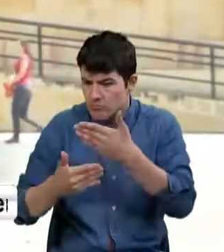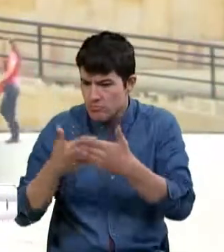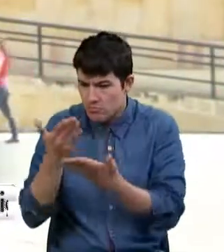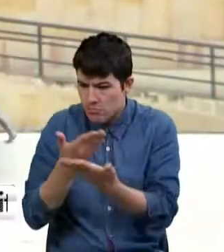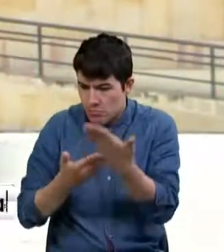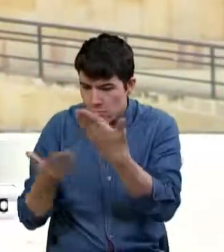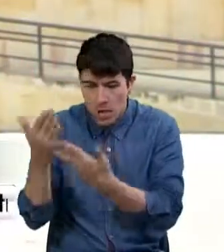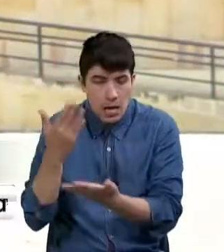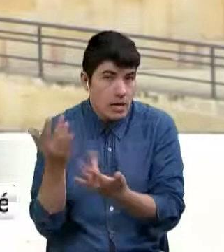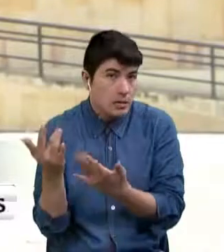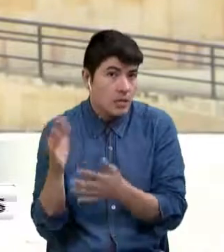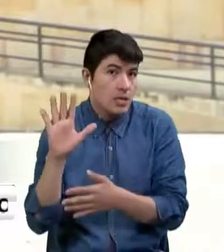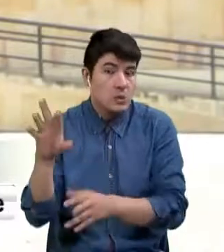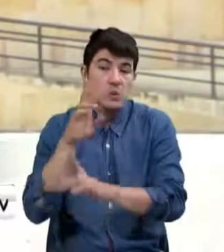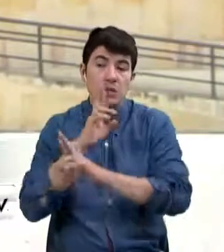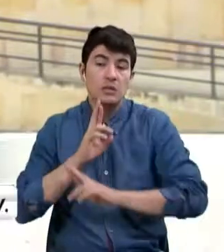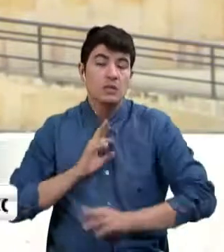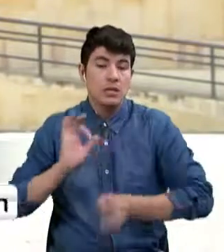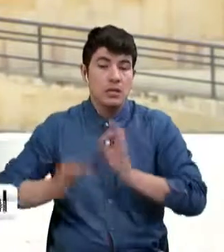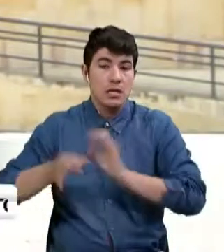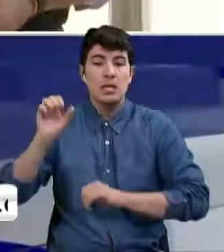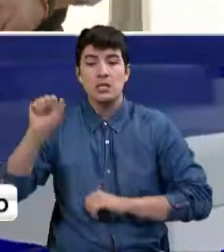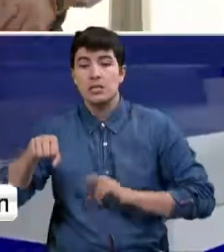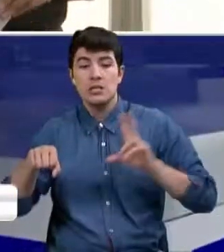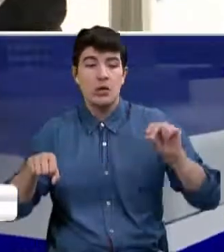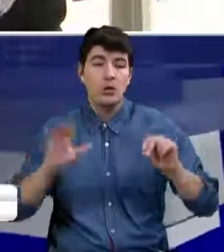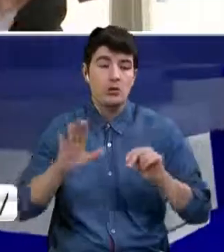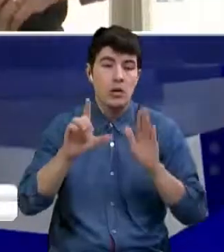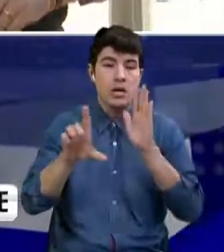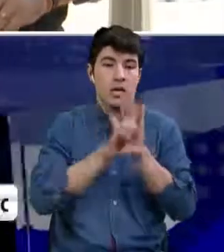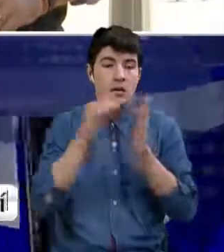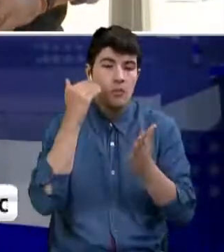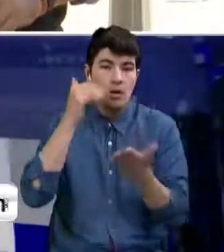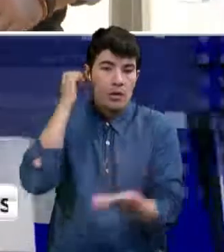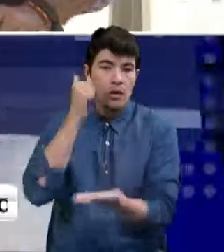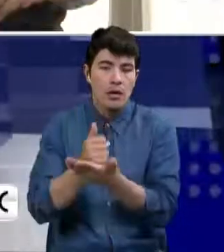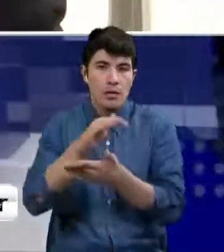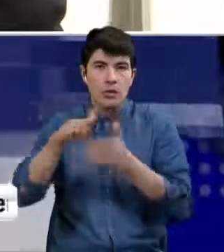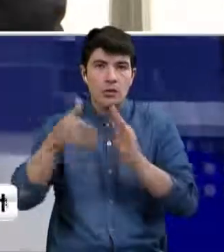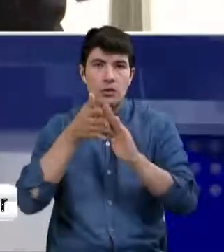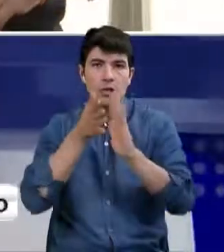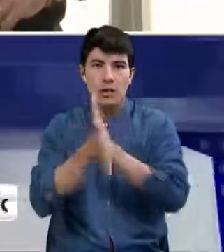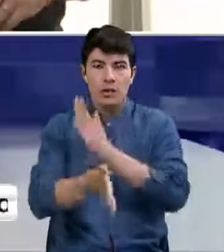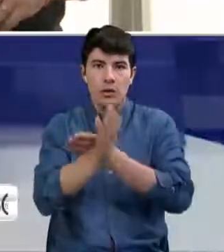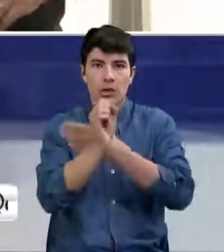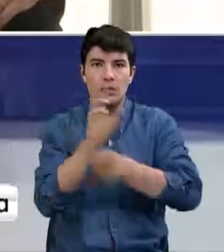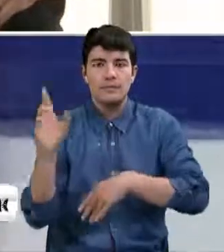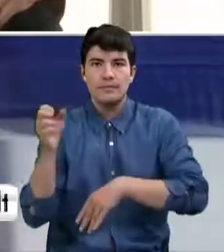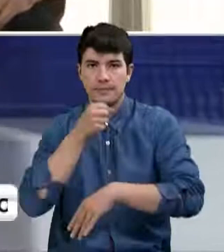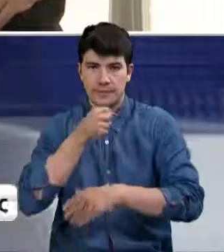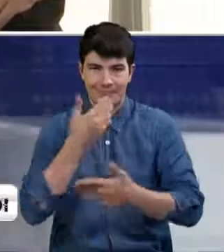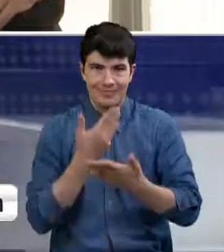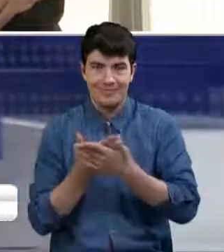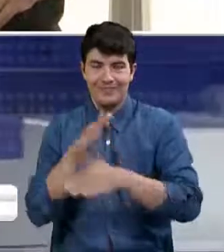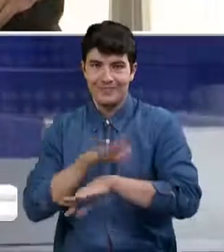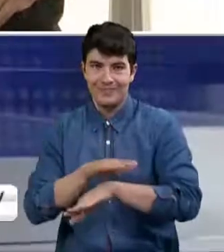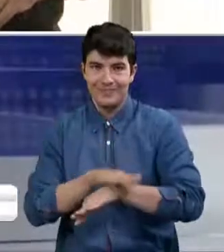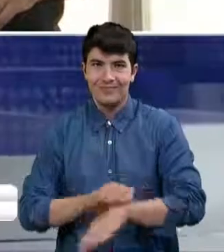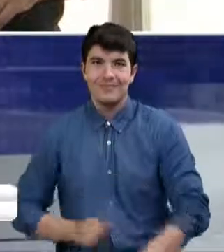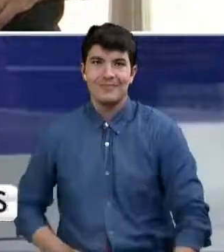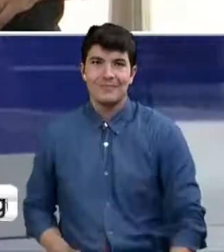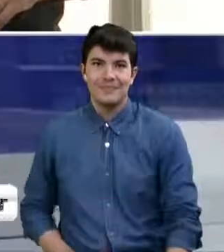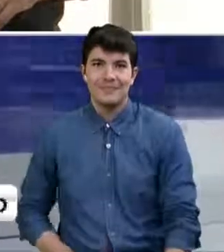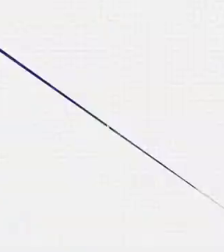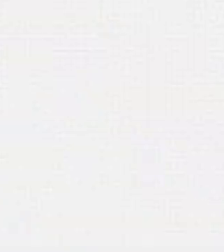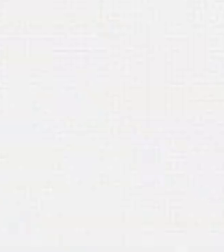que dice la justicia sobre si son o no feminicidios esta la información que tenemos por ahora regreso con ustedes al centro de estudios